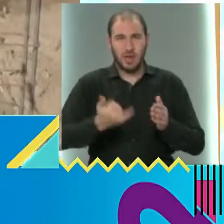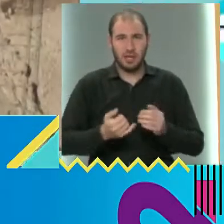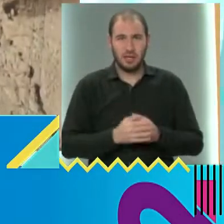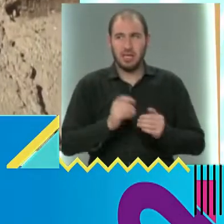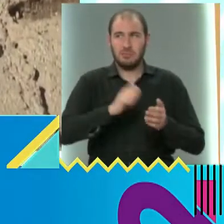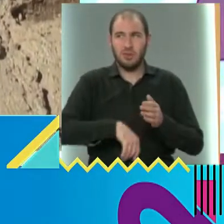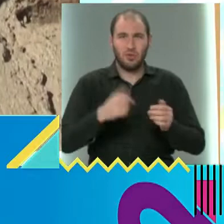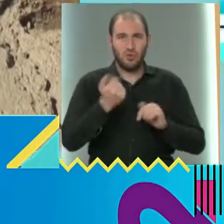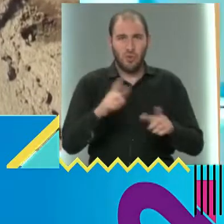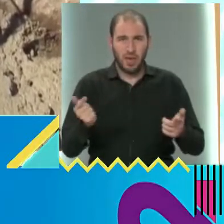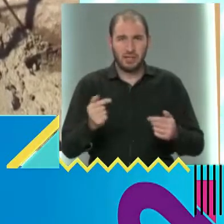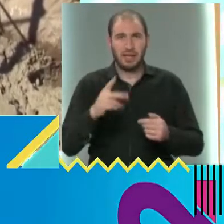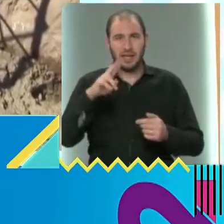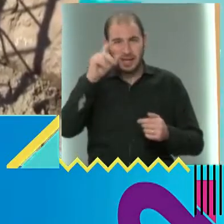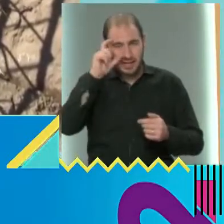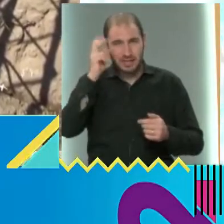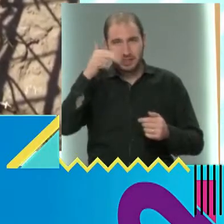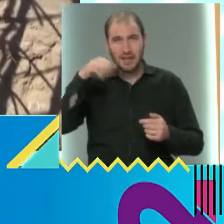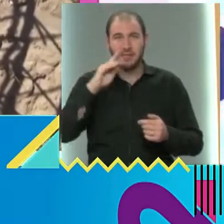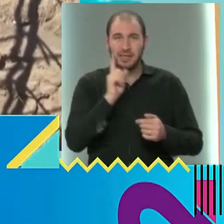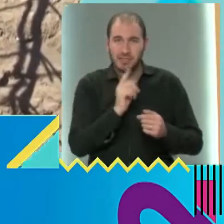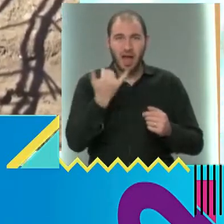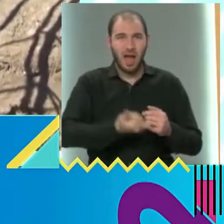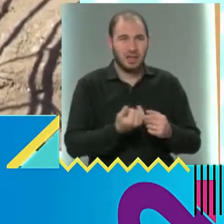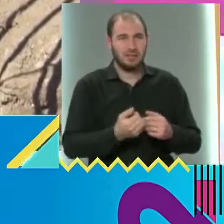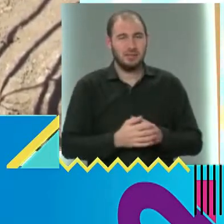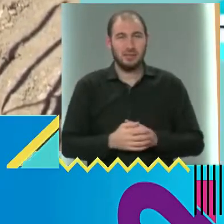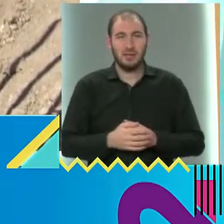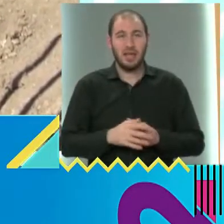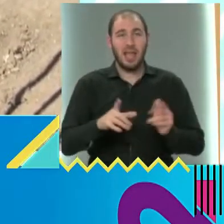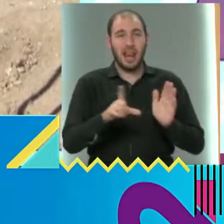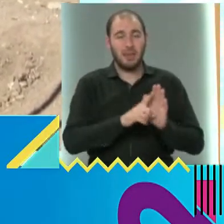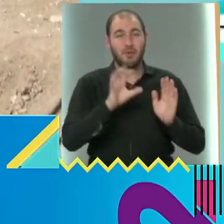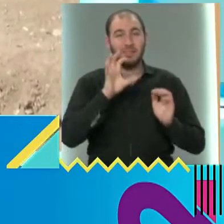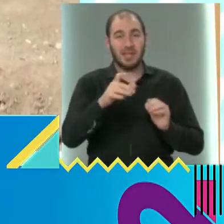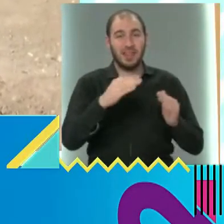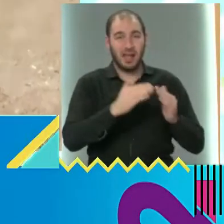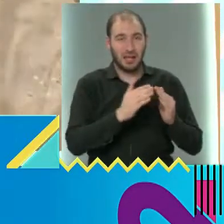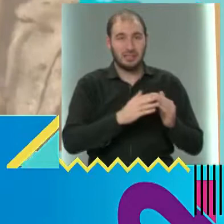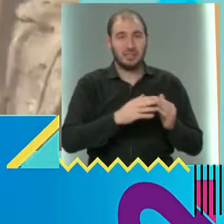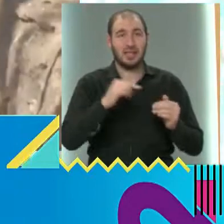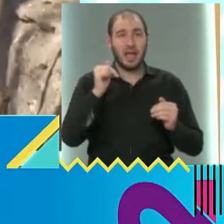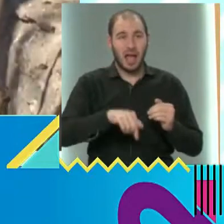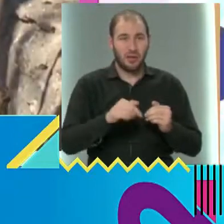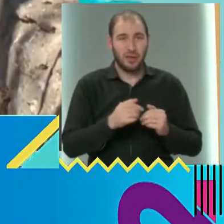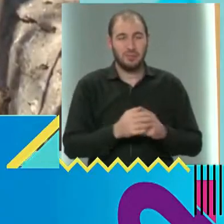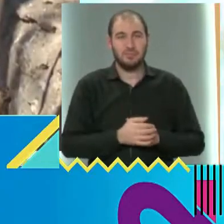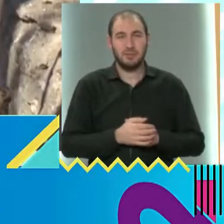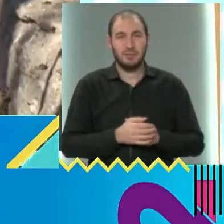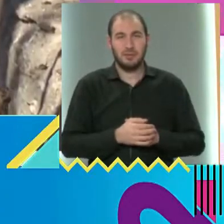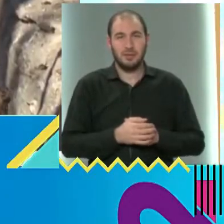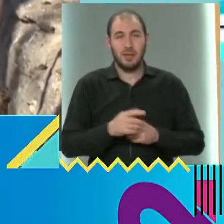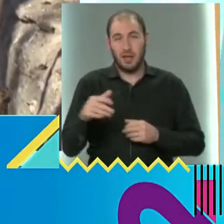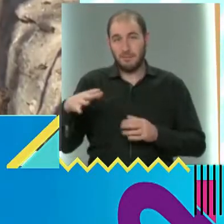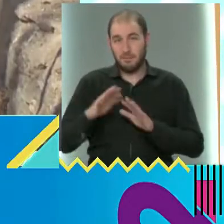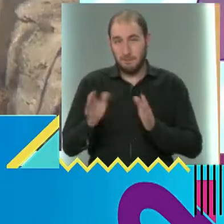está inscripta, sí, está el Renavit, no se sabe. Hay una cierta incertidumbre. La ley provincial de vivienda, yo hoy lo pongo en